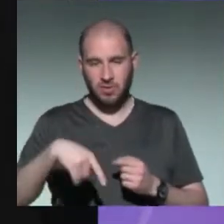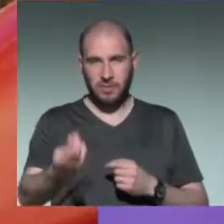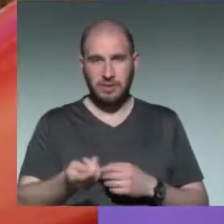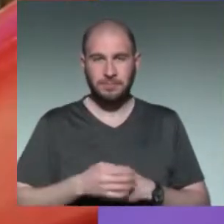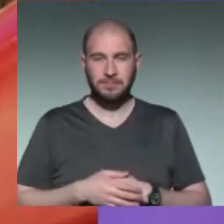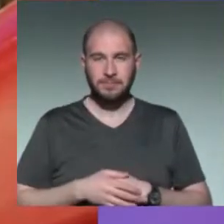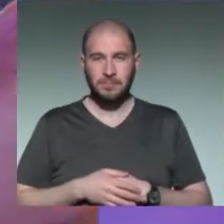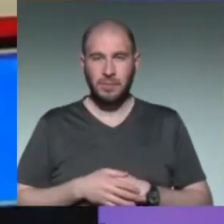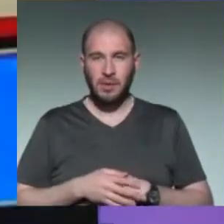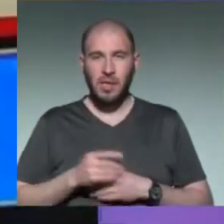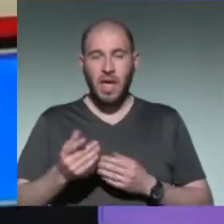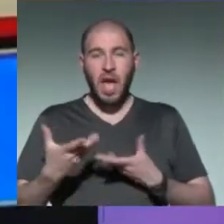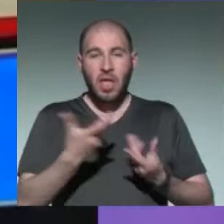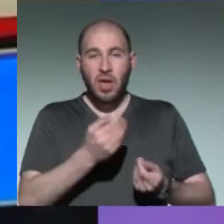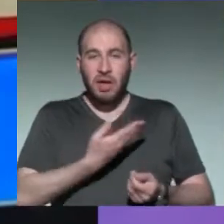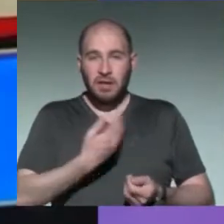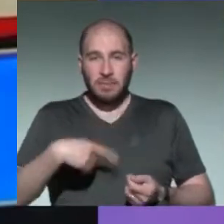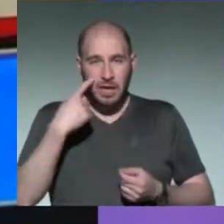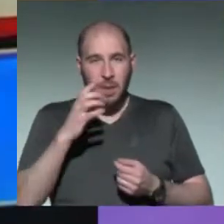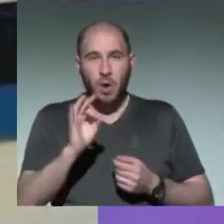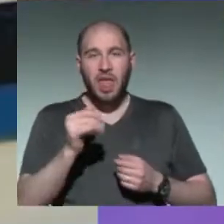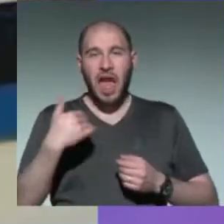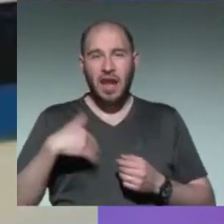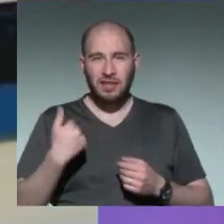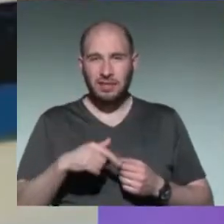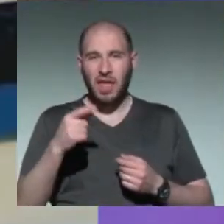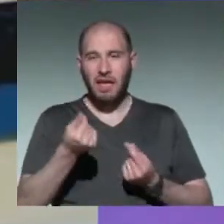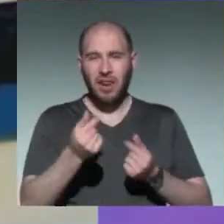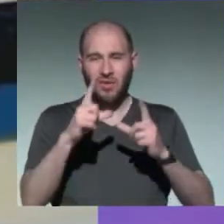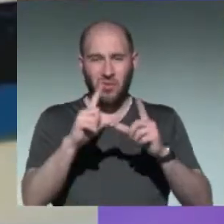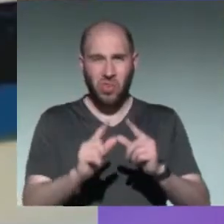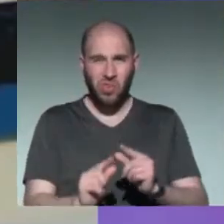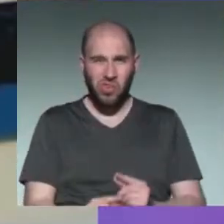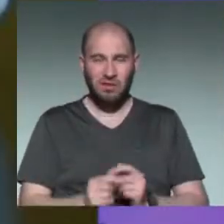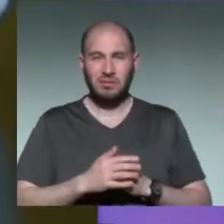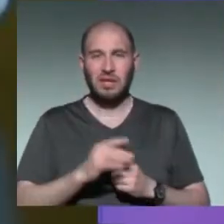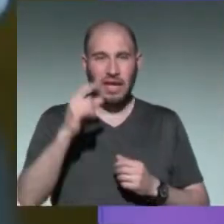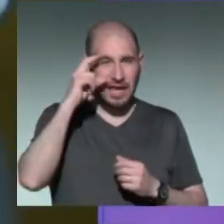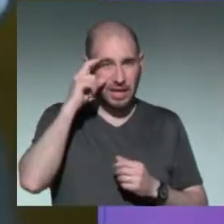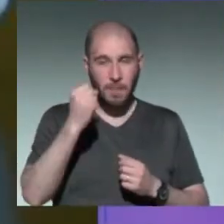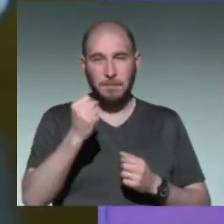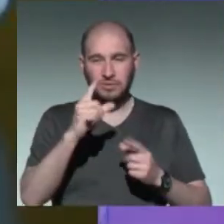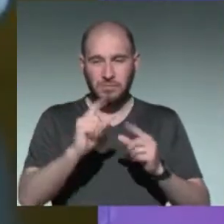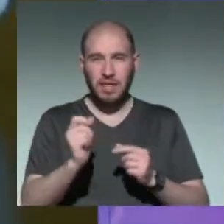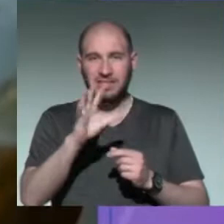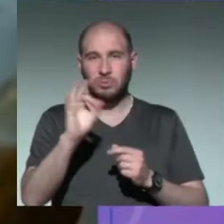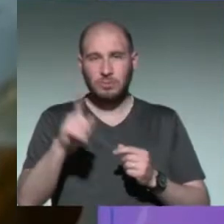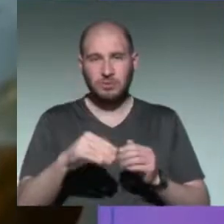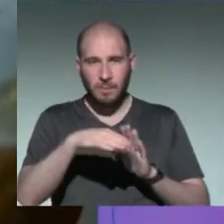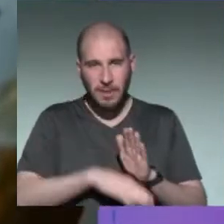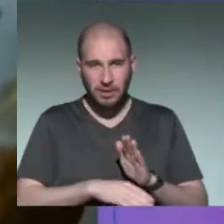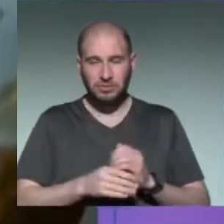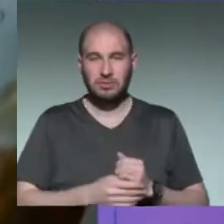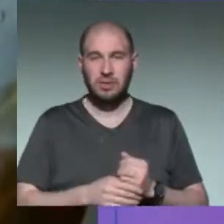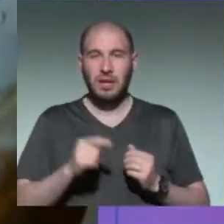próximo. Pese al rescate del FMI, la moneda argentina no ha dejado de devaluarse. Desde enero, el peso ya ha perdido la mitad de su valor, lo